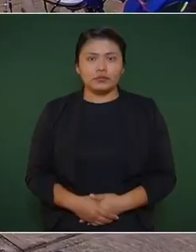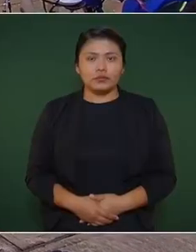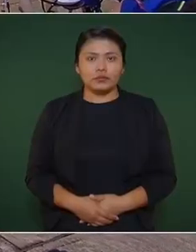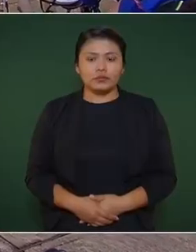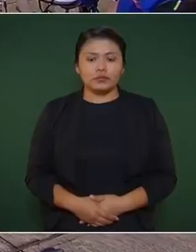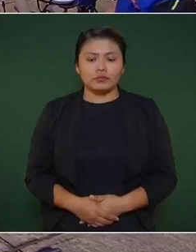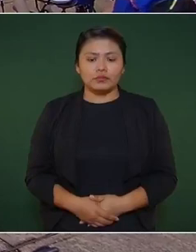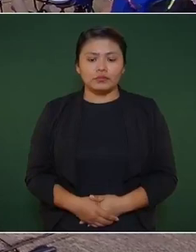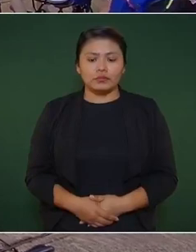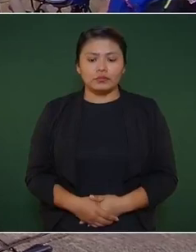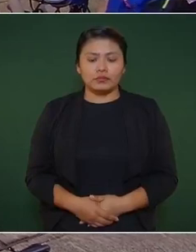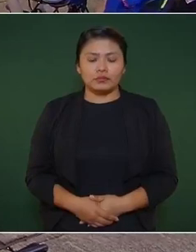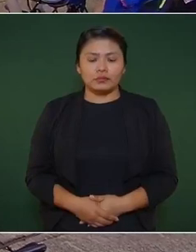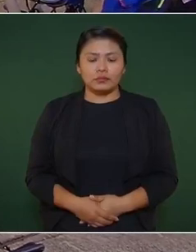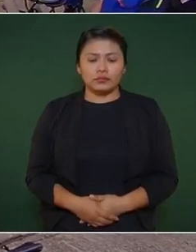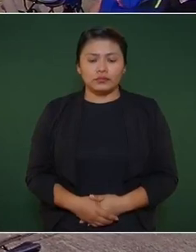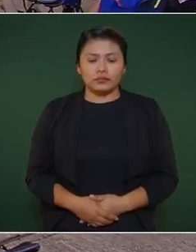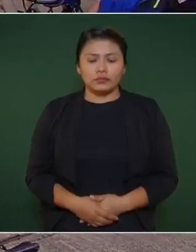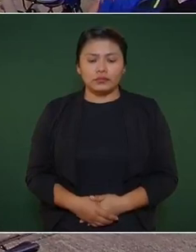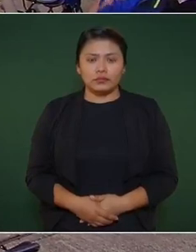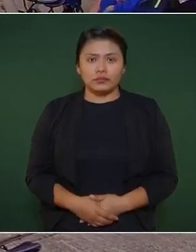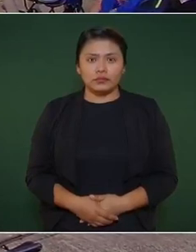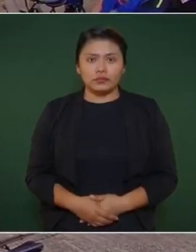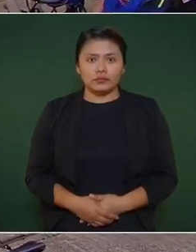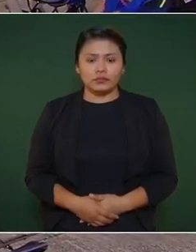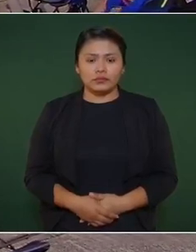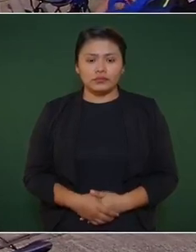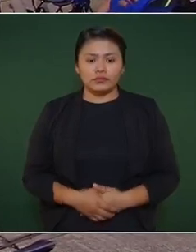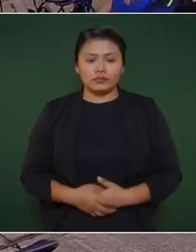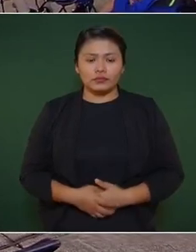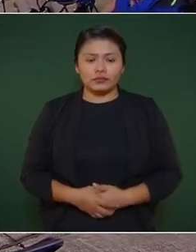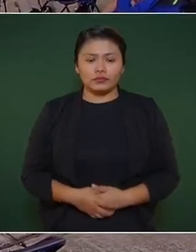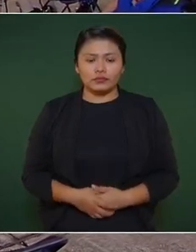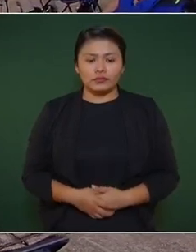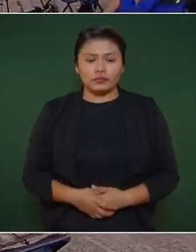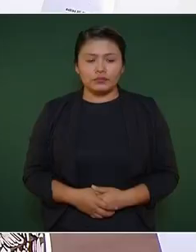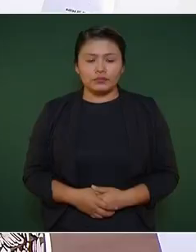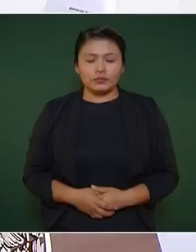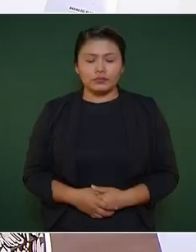Pues el anuncio ya a la televisora anunciando la entrevista.